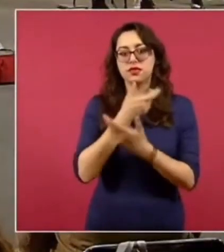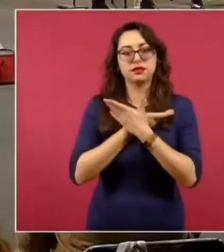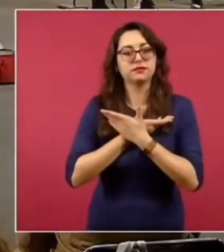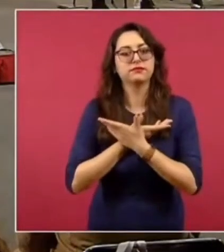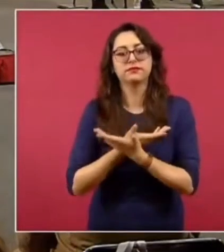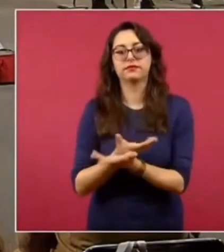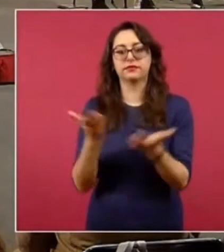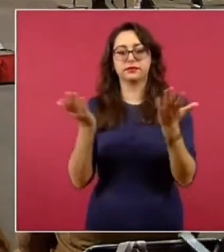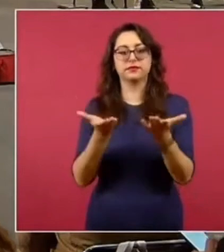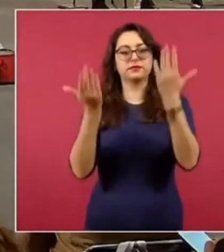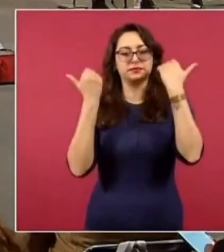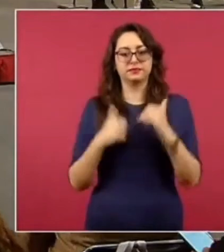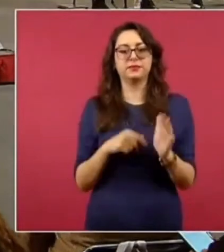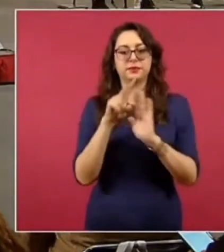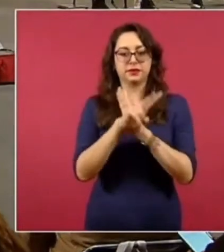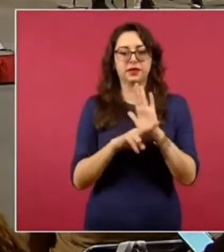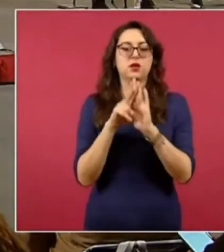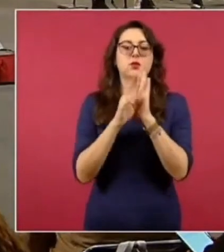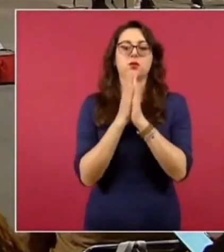IMSS Bienestar en los estados.